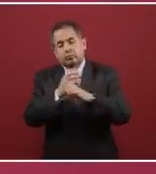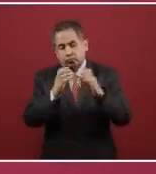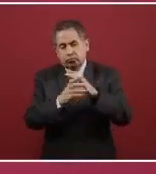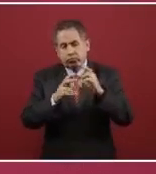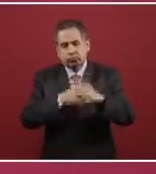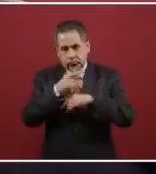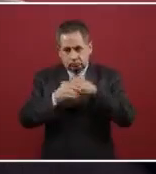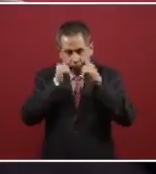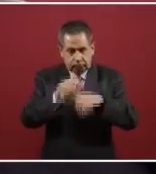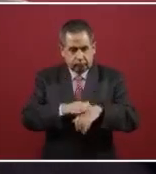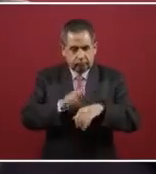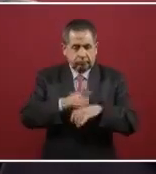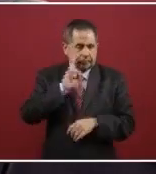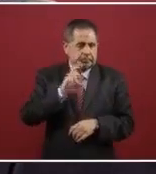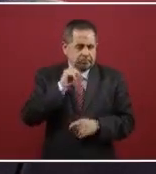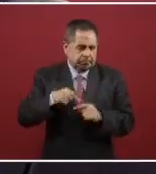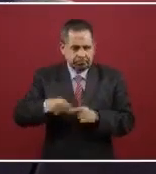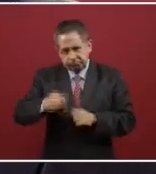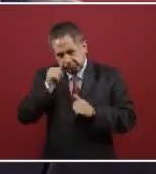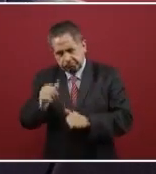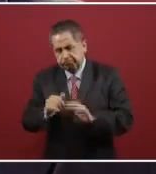estoy atendiendo ahora.